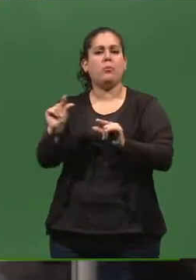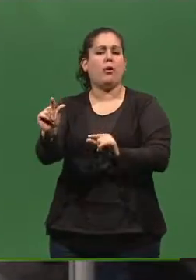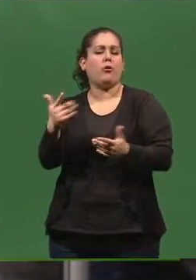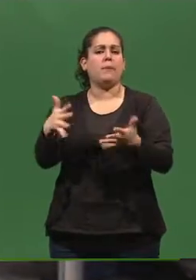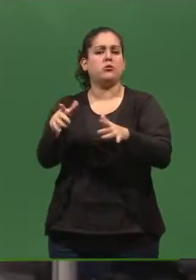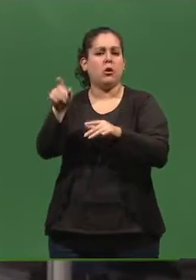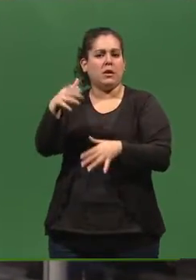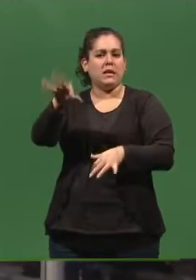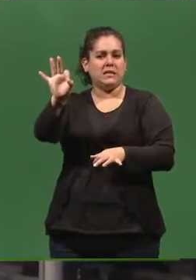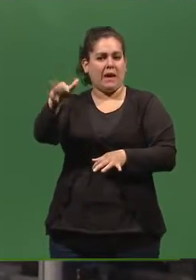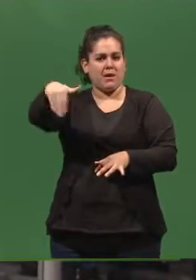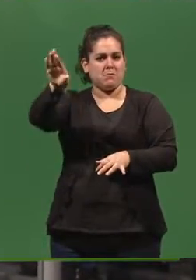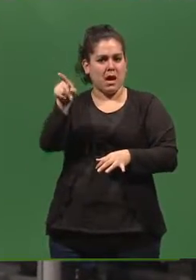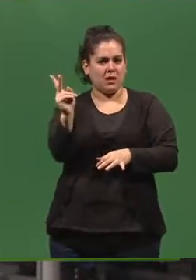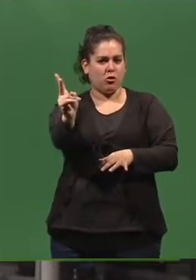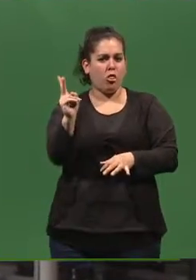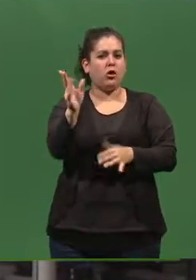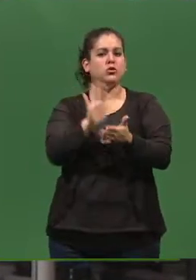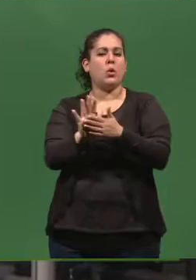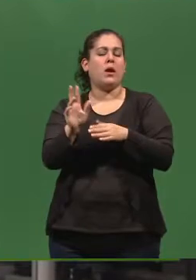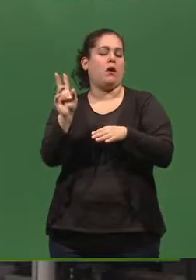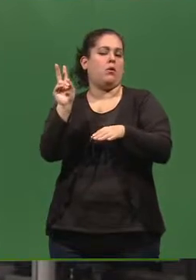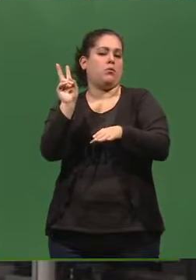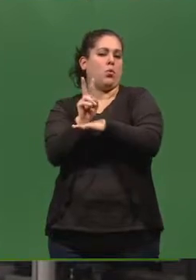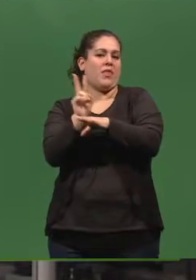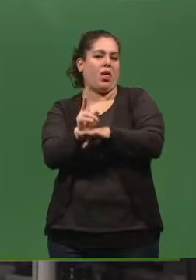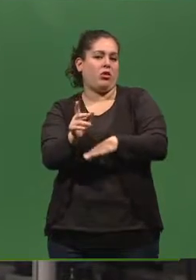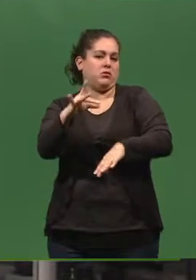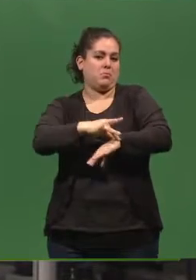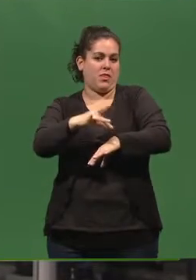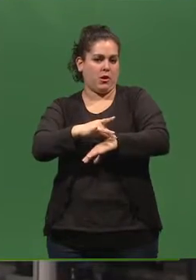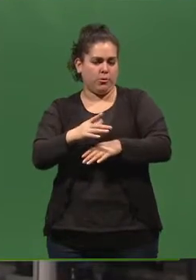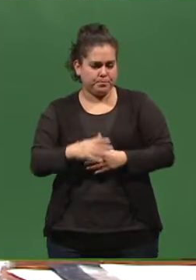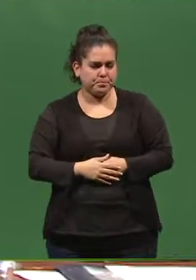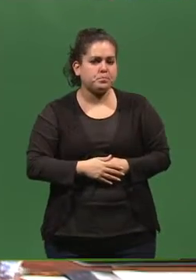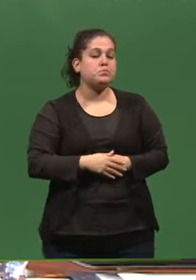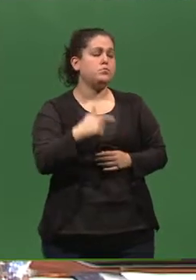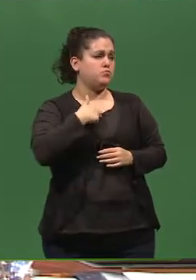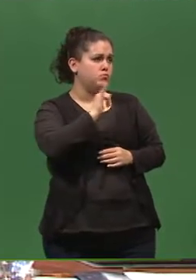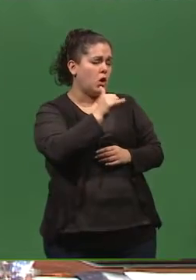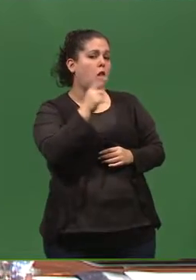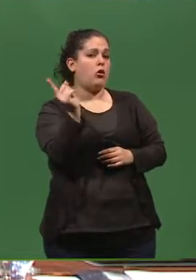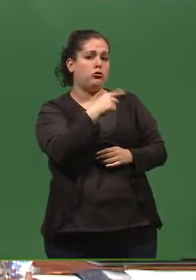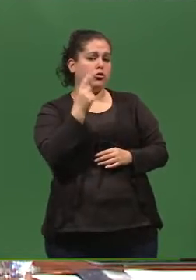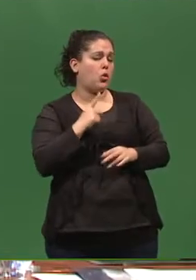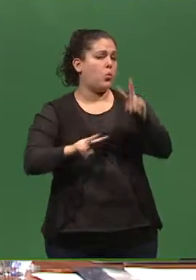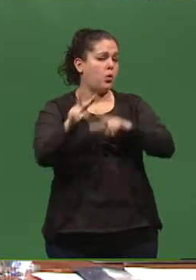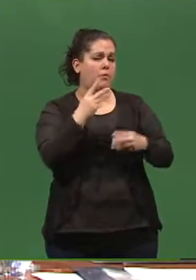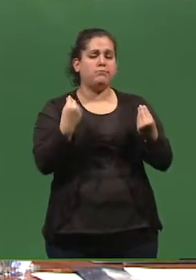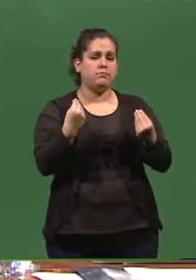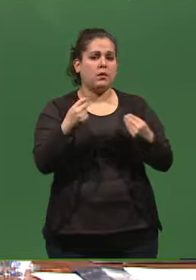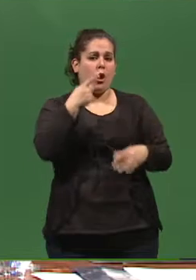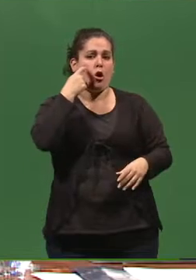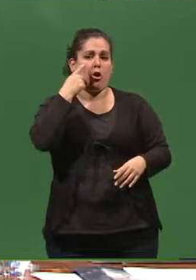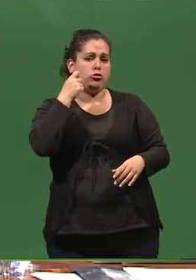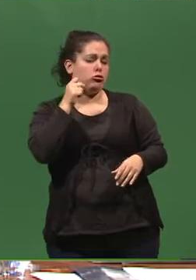y sobre todo ustedes dos que pueden hablarnos de esto de cuidados paliativos. Principalmente lo que nosotros buscamos es la legalización y